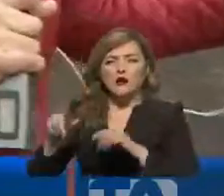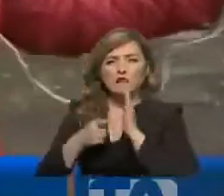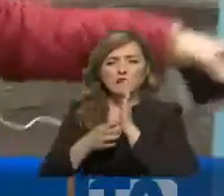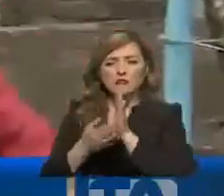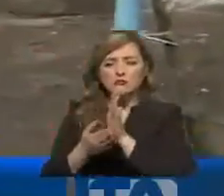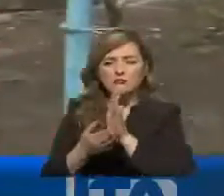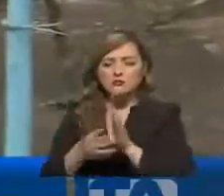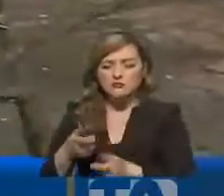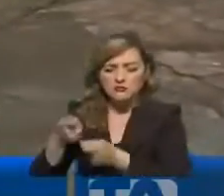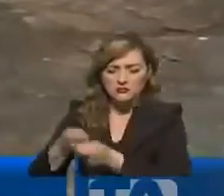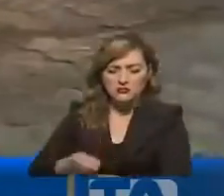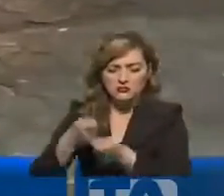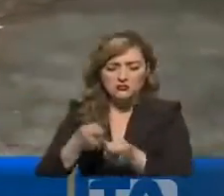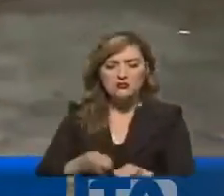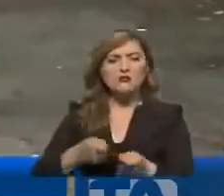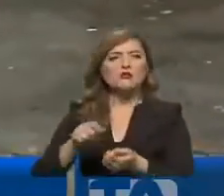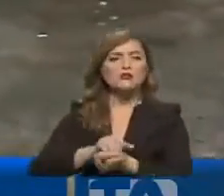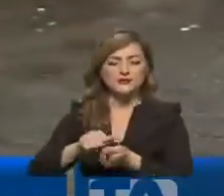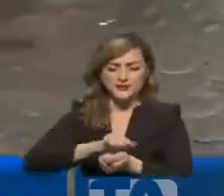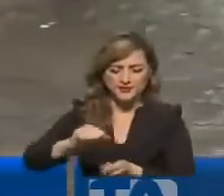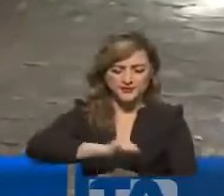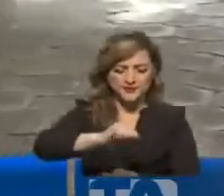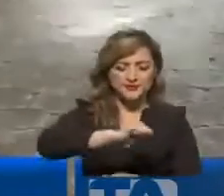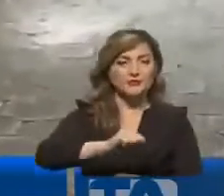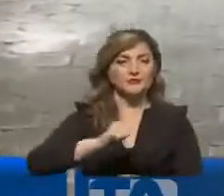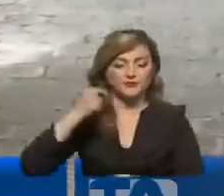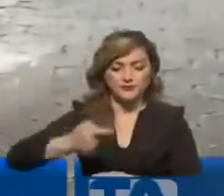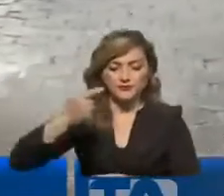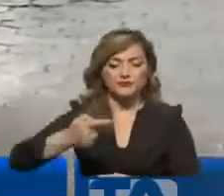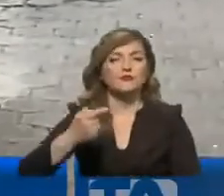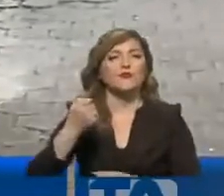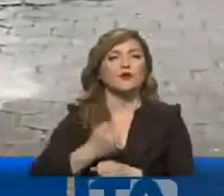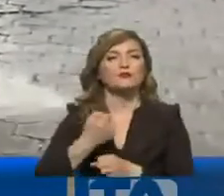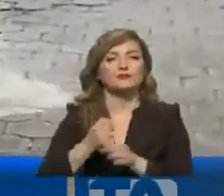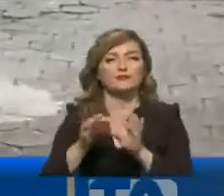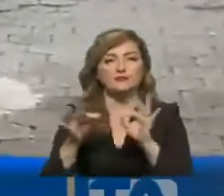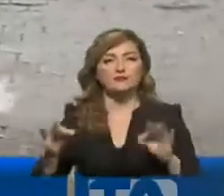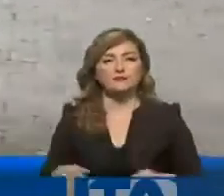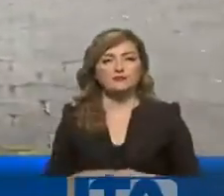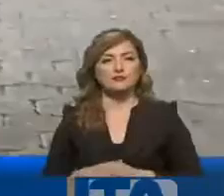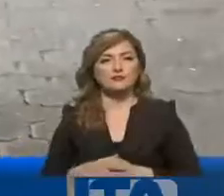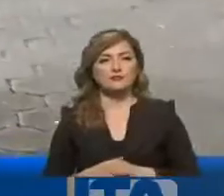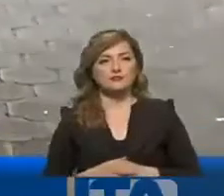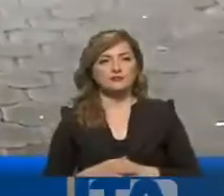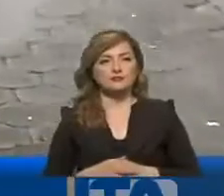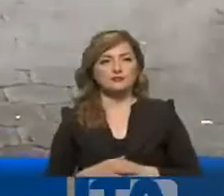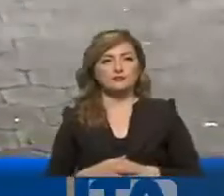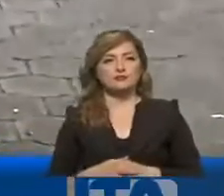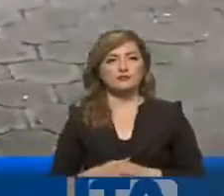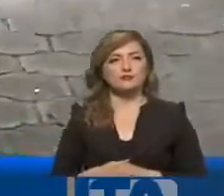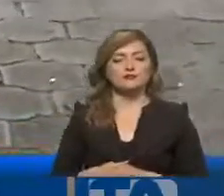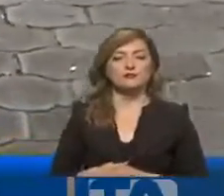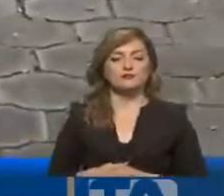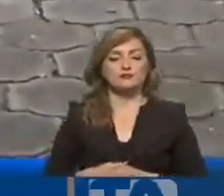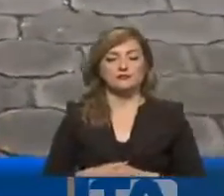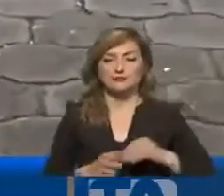que están procediendo con el hidrolavado. Ustedes a diario deben realizar este tema, y como ya comentábamos, lamentablemente,